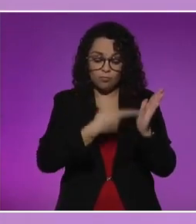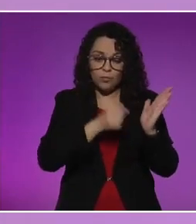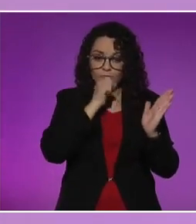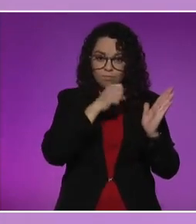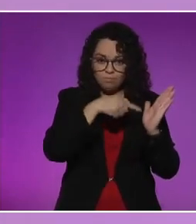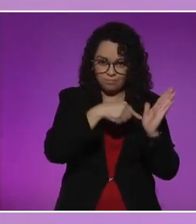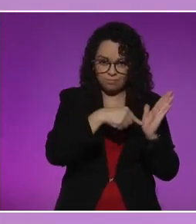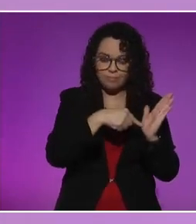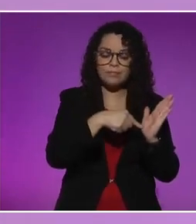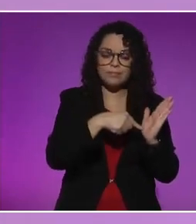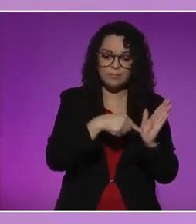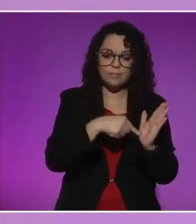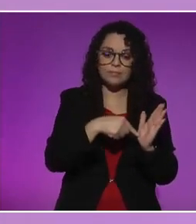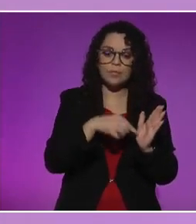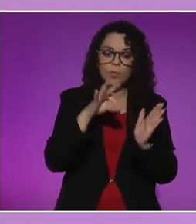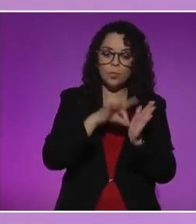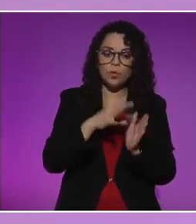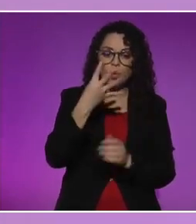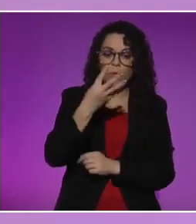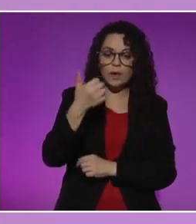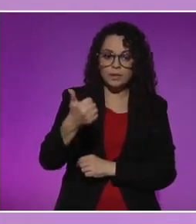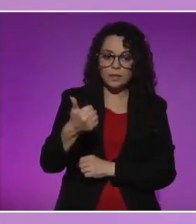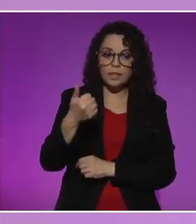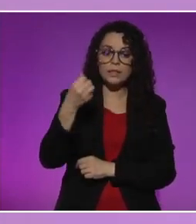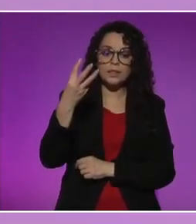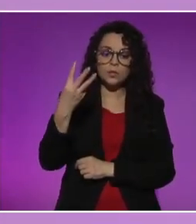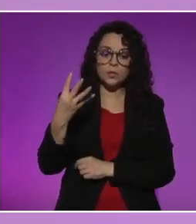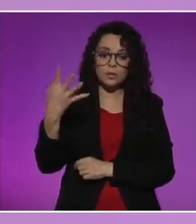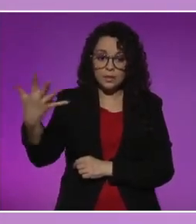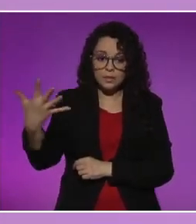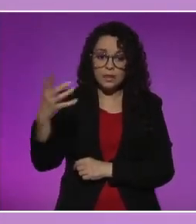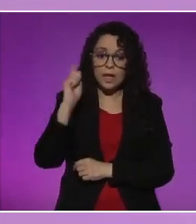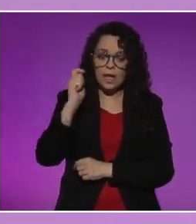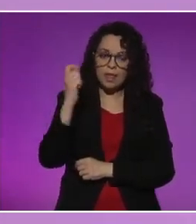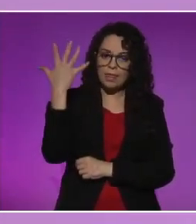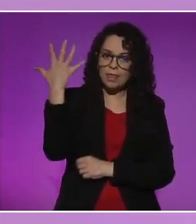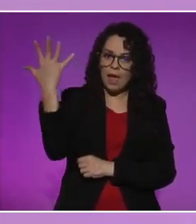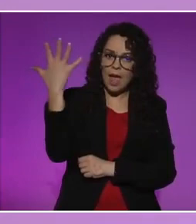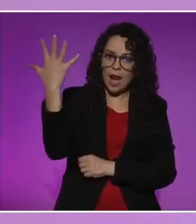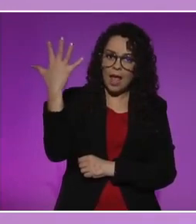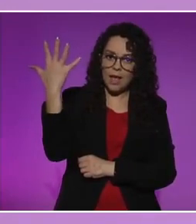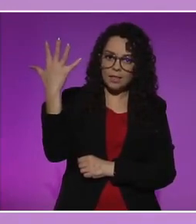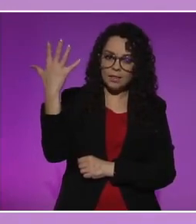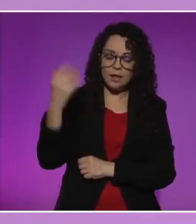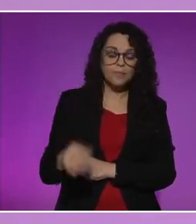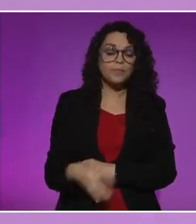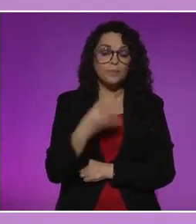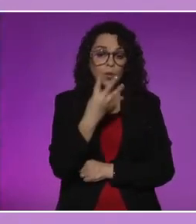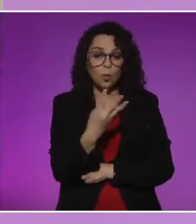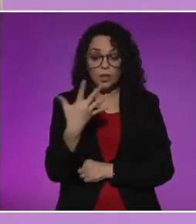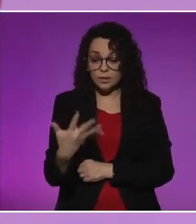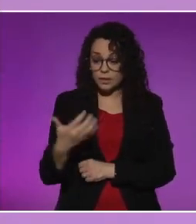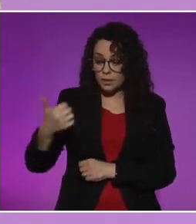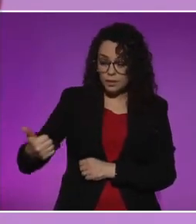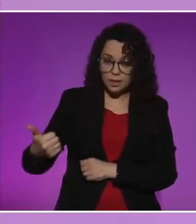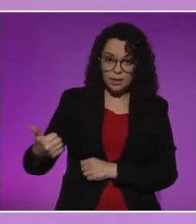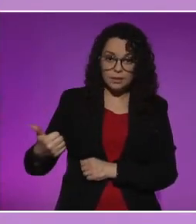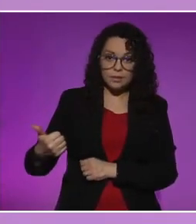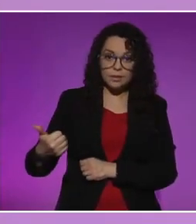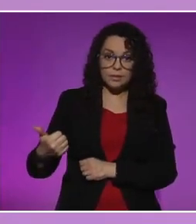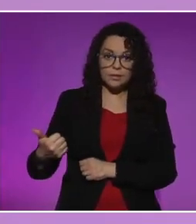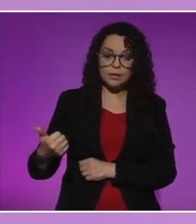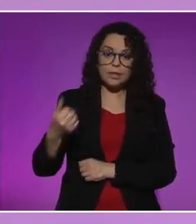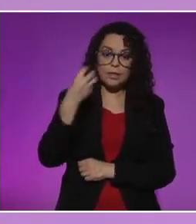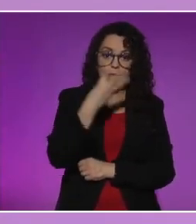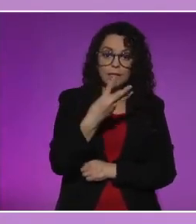puntos 4 y 6 más 3, 4 y 5 indican la mano derecha y los puntos 4 y 5 y 6 más 3,